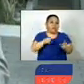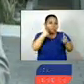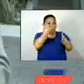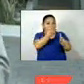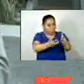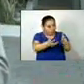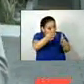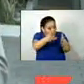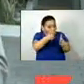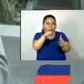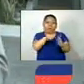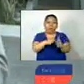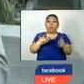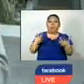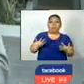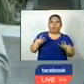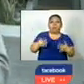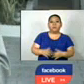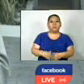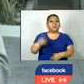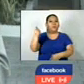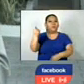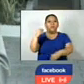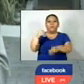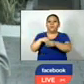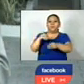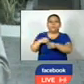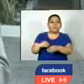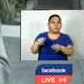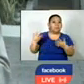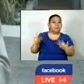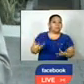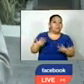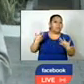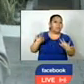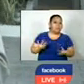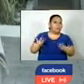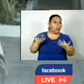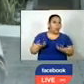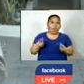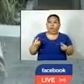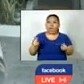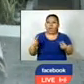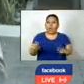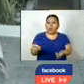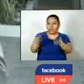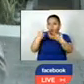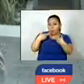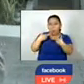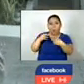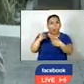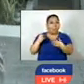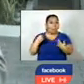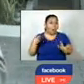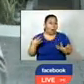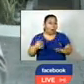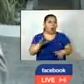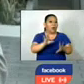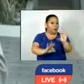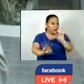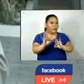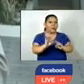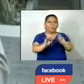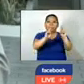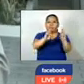y estos no han dado respuesta oportuna o no han dado respuesta. Hay algunos casos